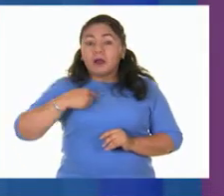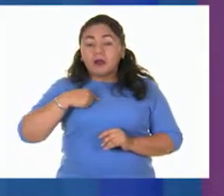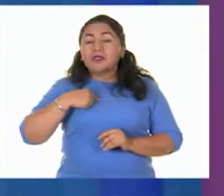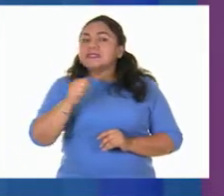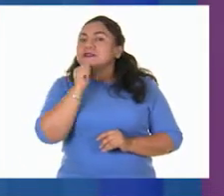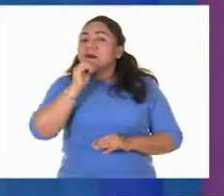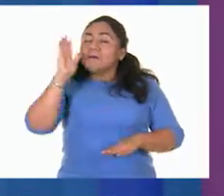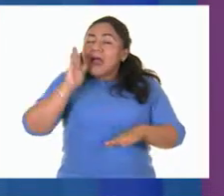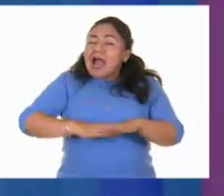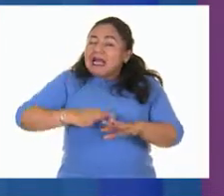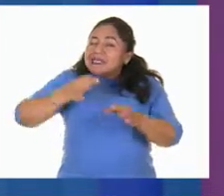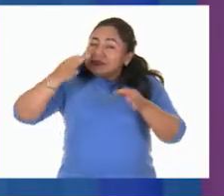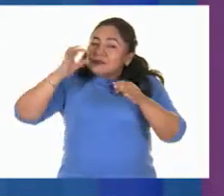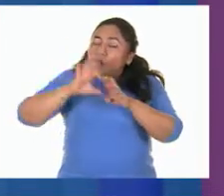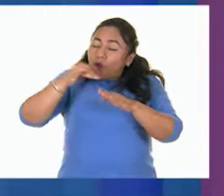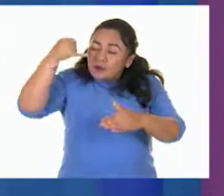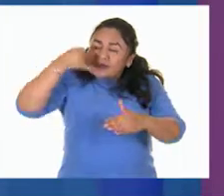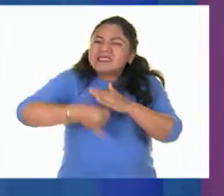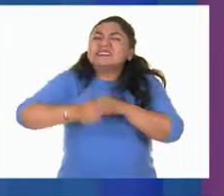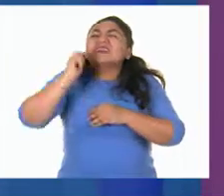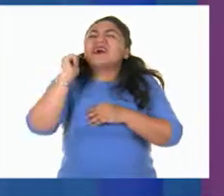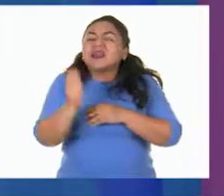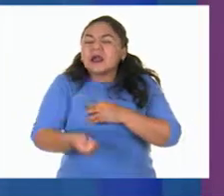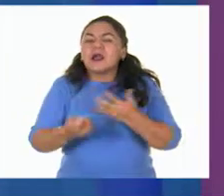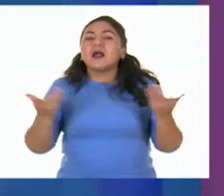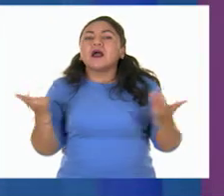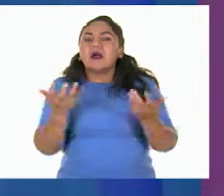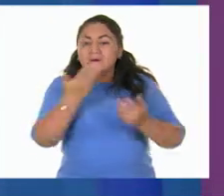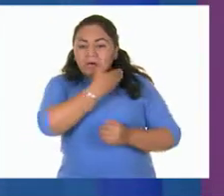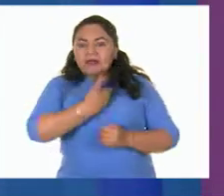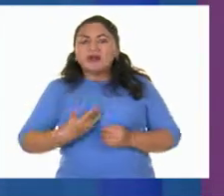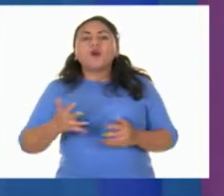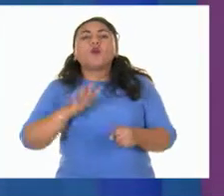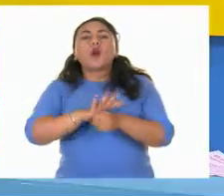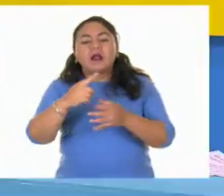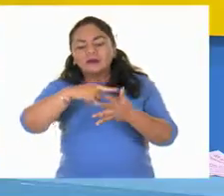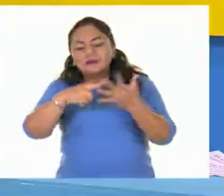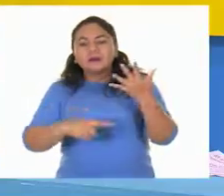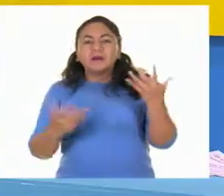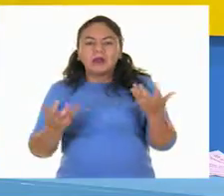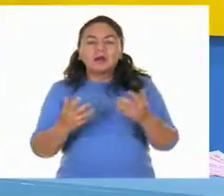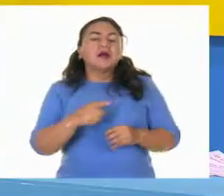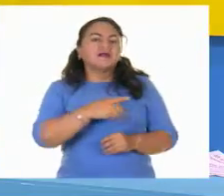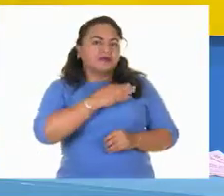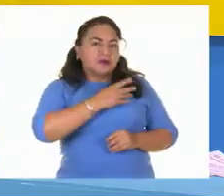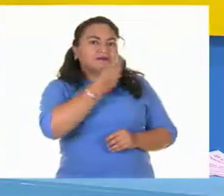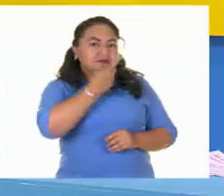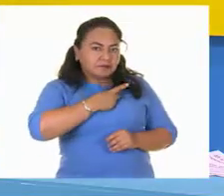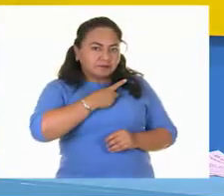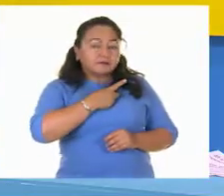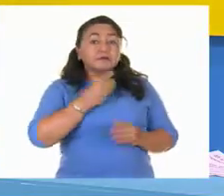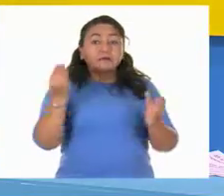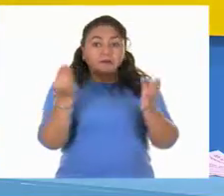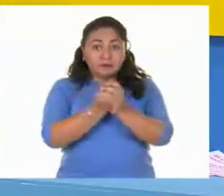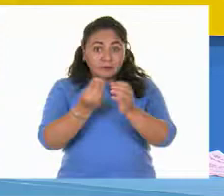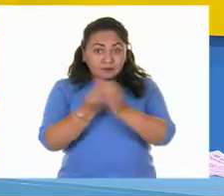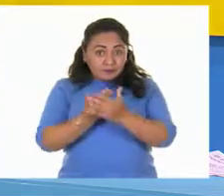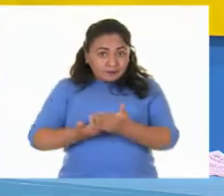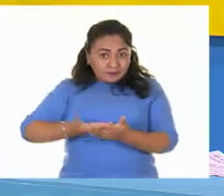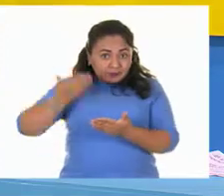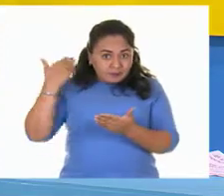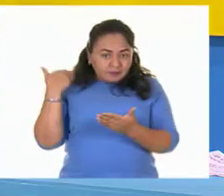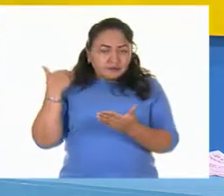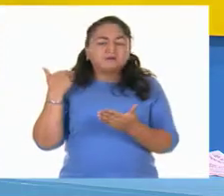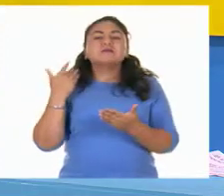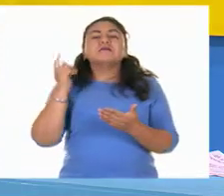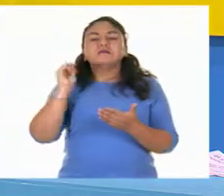saber exactamente qué fue lo que hizo como presidente. Qué bueno que lo mencionas, Jenny. La clase pasada nos dedicamos a